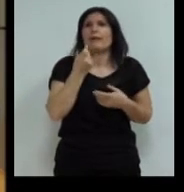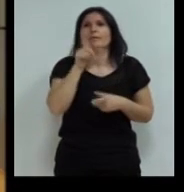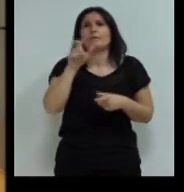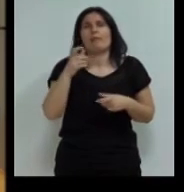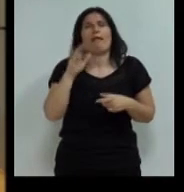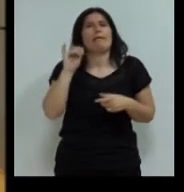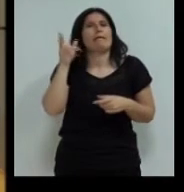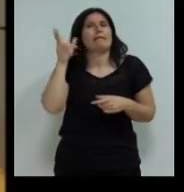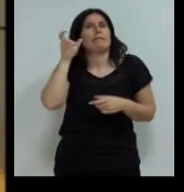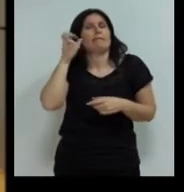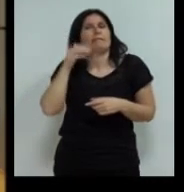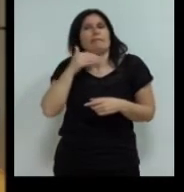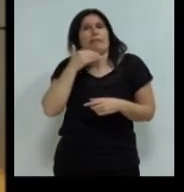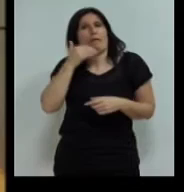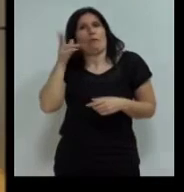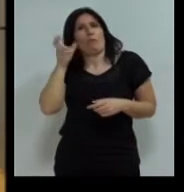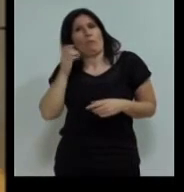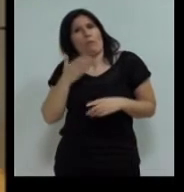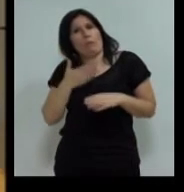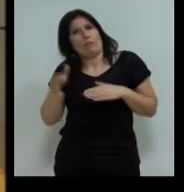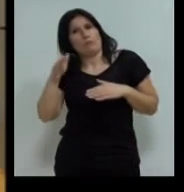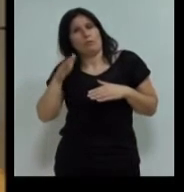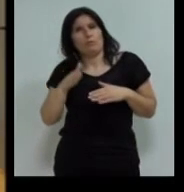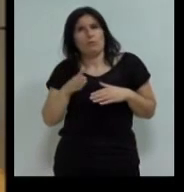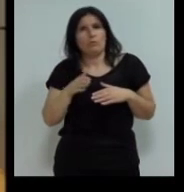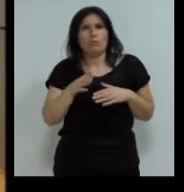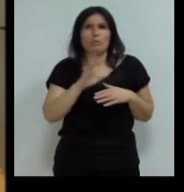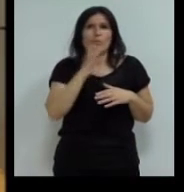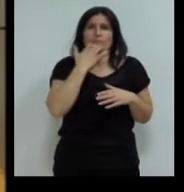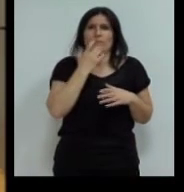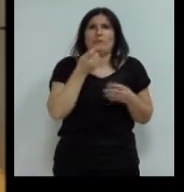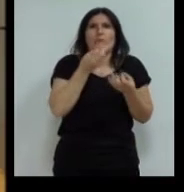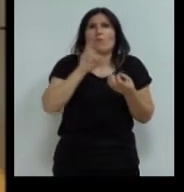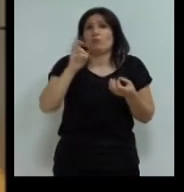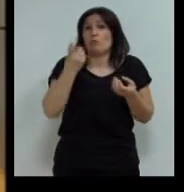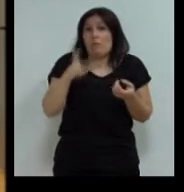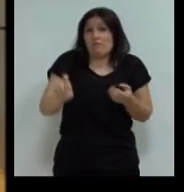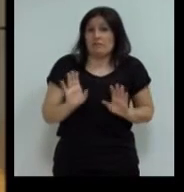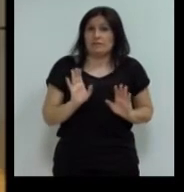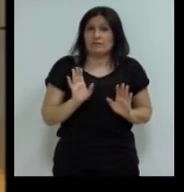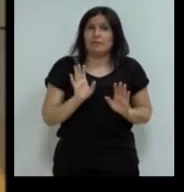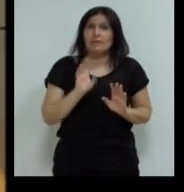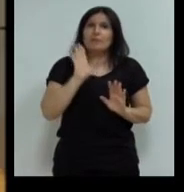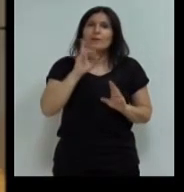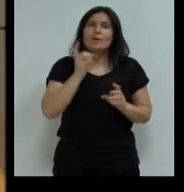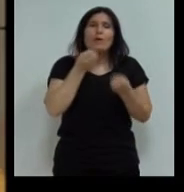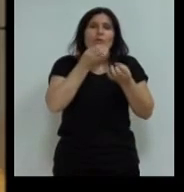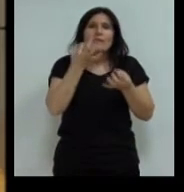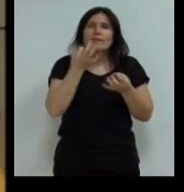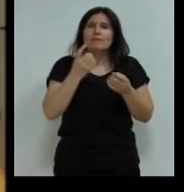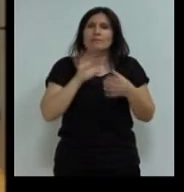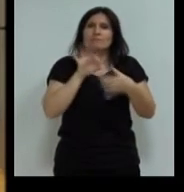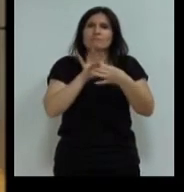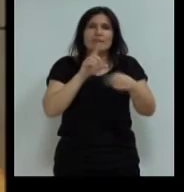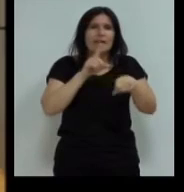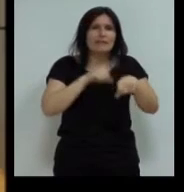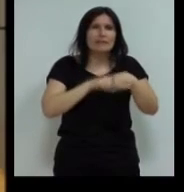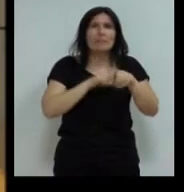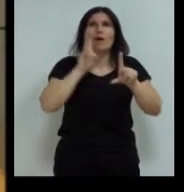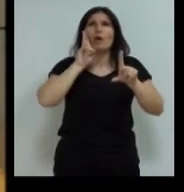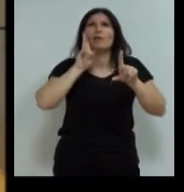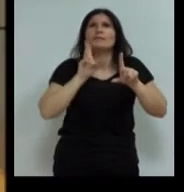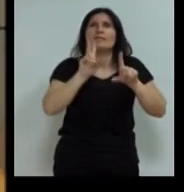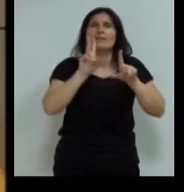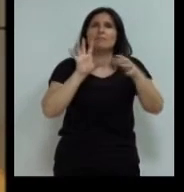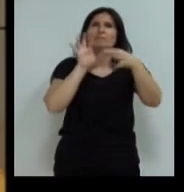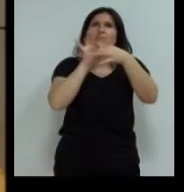oído, etcétera, están oyendo una cosa, tú no le puedes poner otra información. Para empezar, la información se tiene que corresponder al tiempo y a lo que está viendo y a lo que están diciendo. Y luego hay